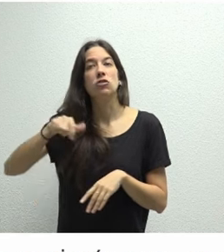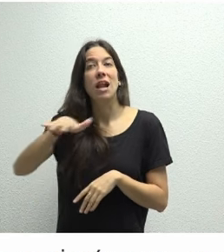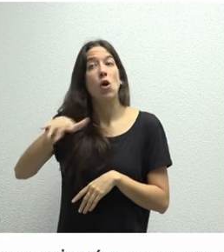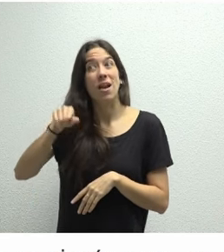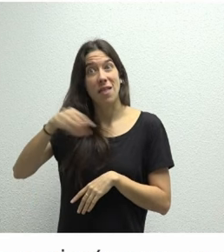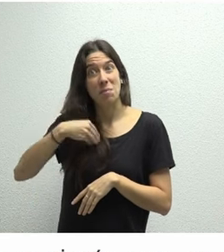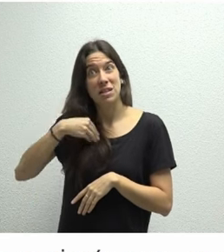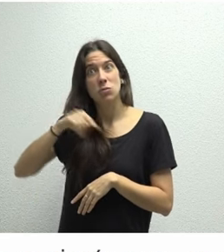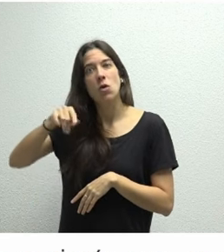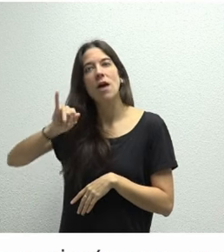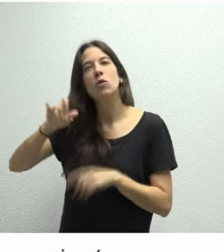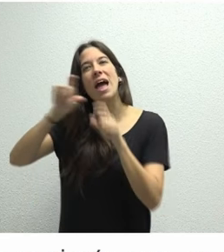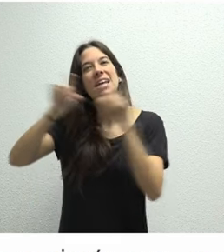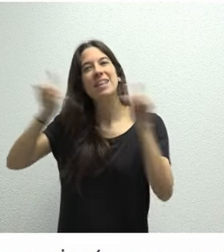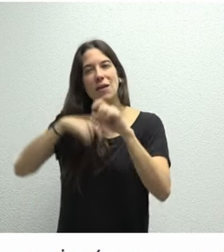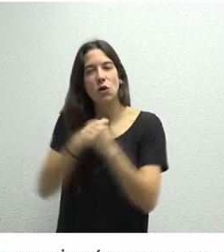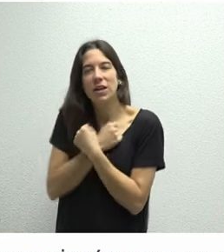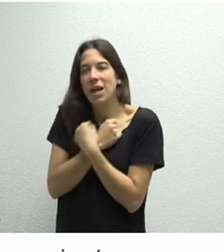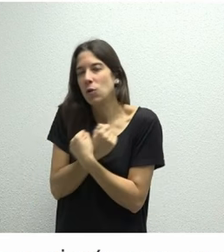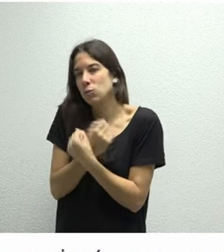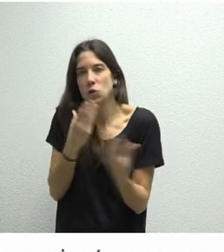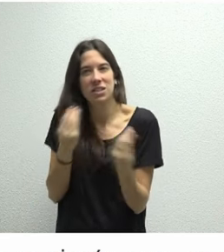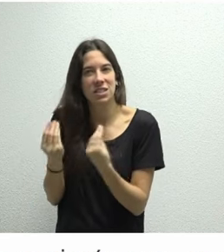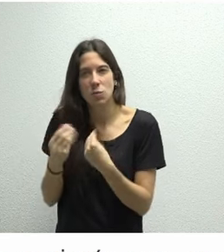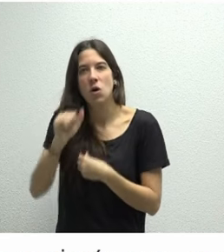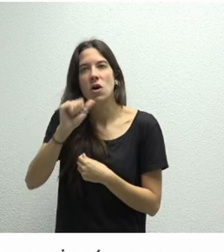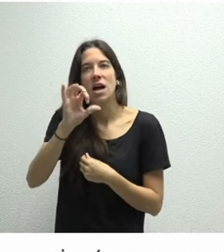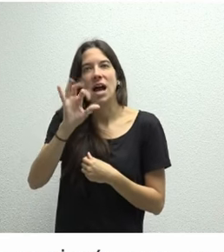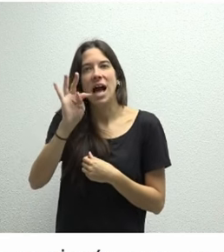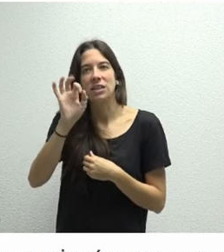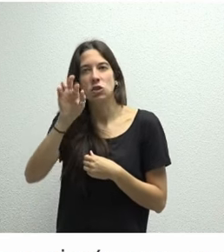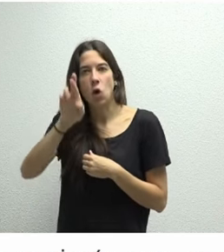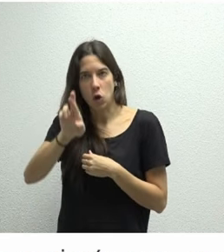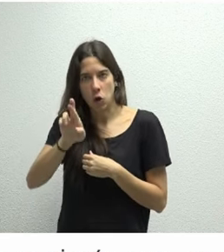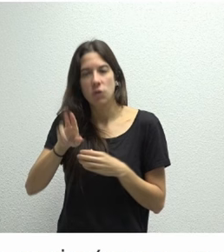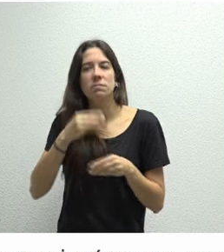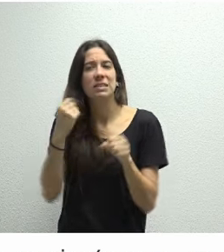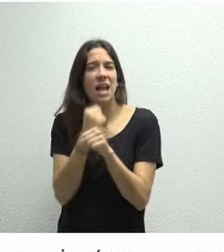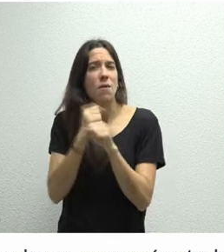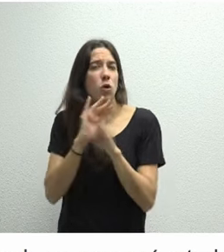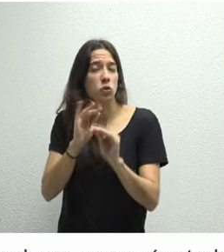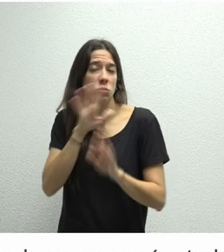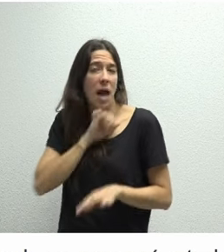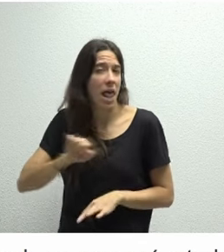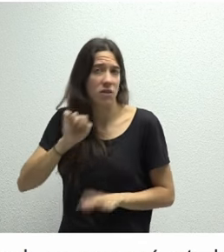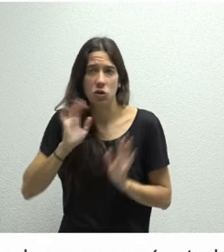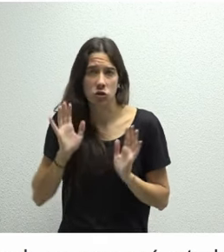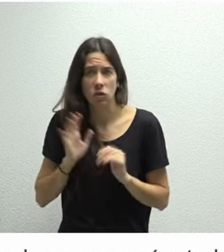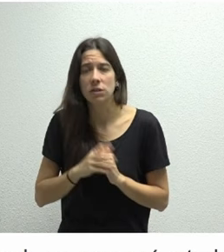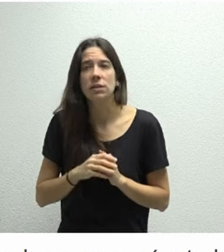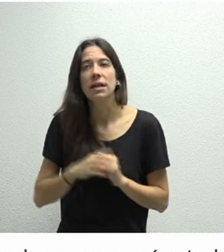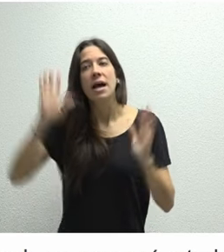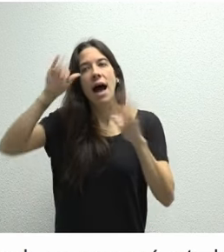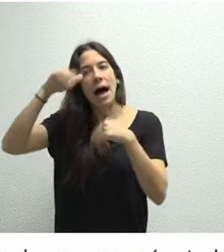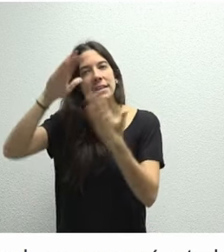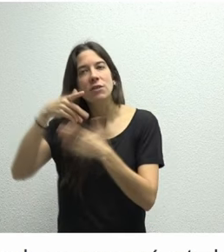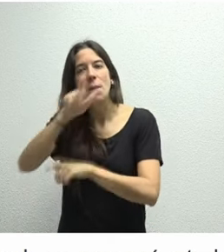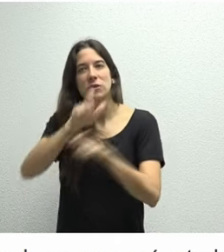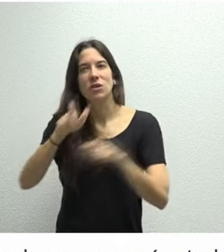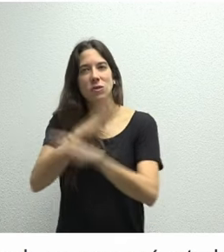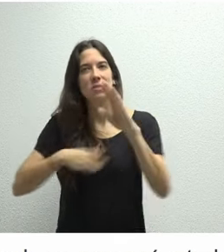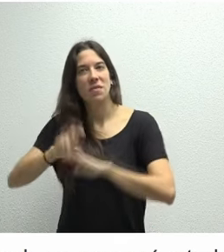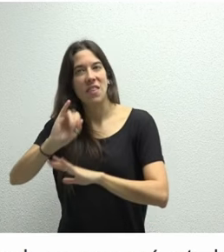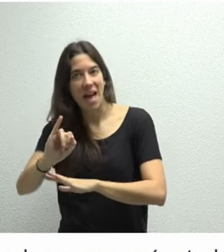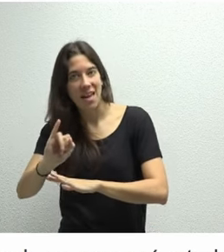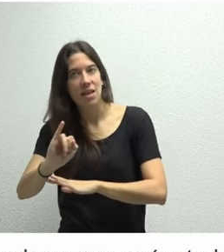entidad a la que quiero muchísimo que es astor que hacen un trabajo fantástico dando atención a numerosas personas con discapacidad